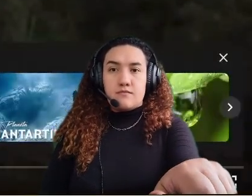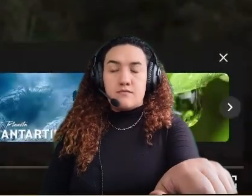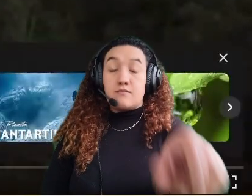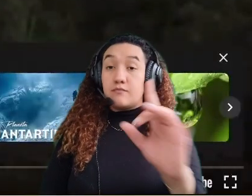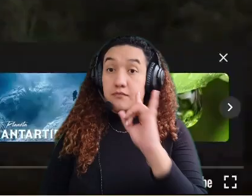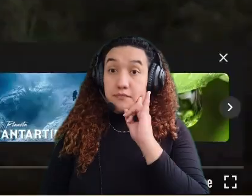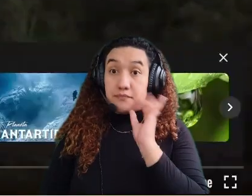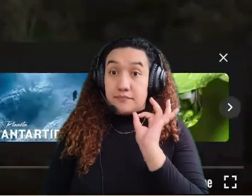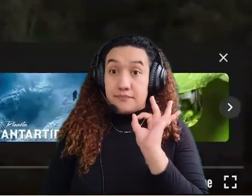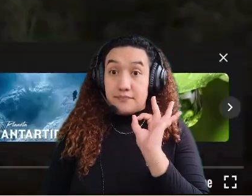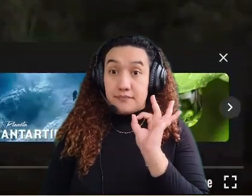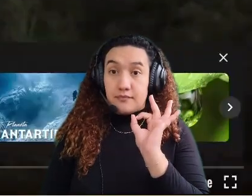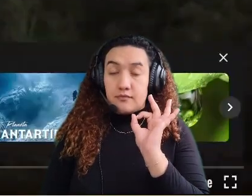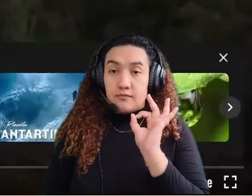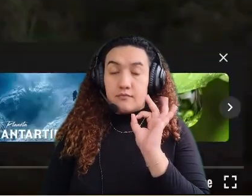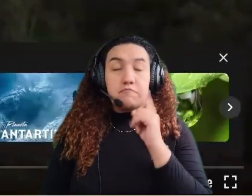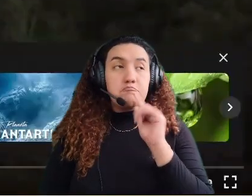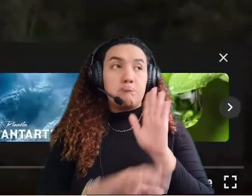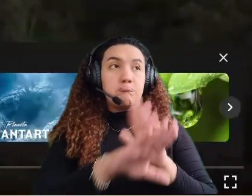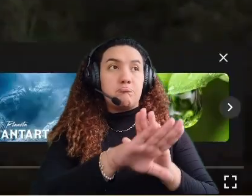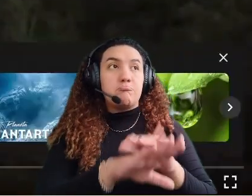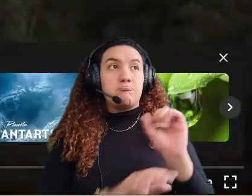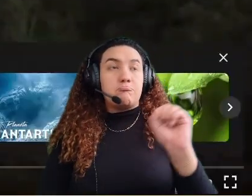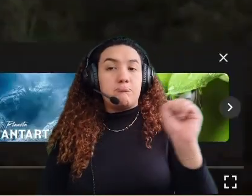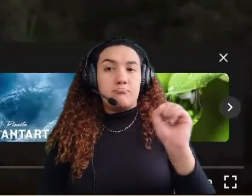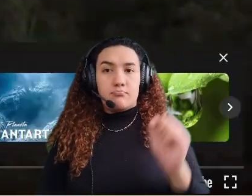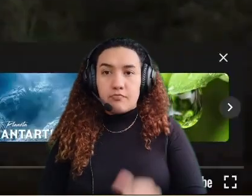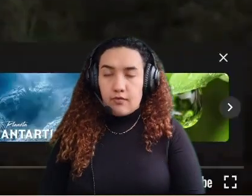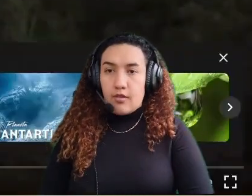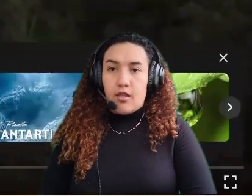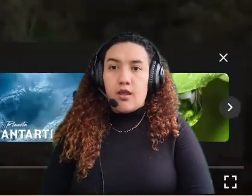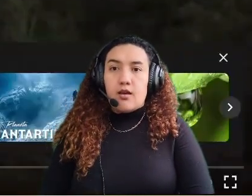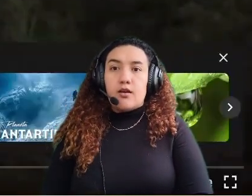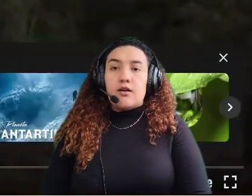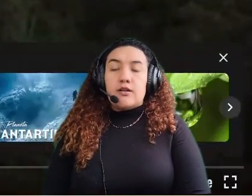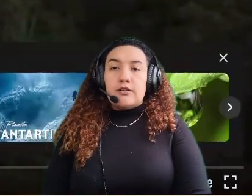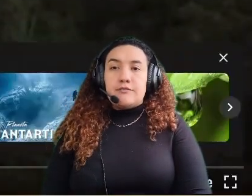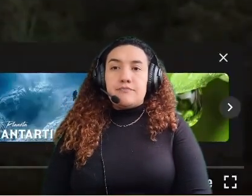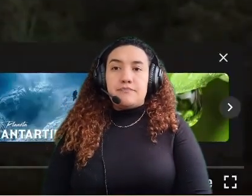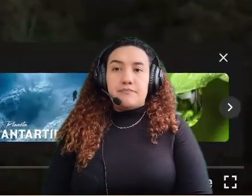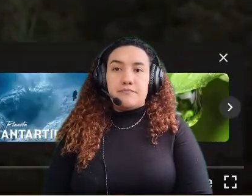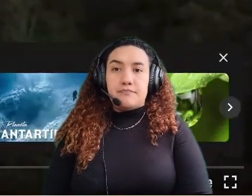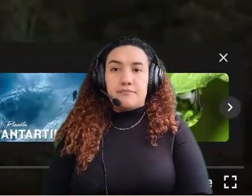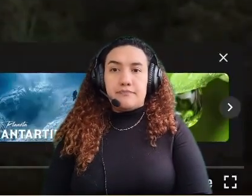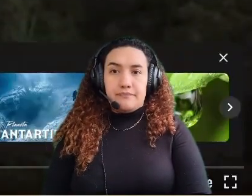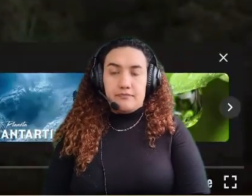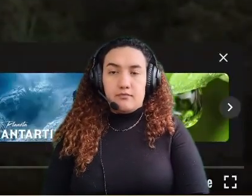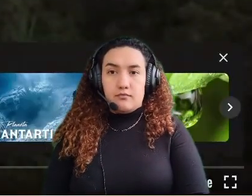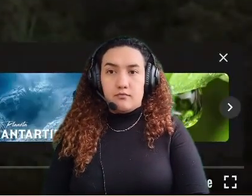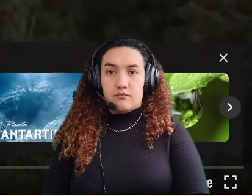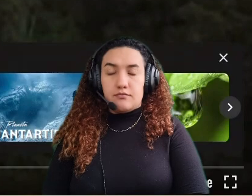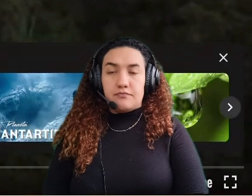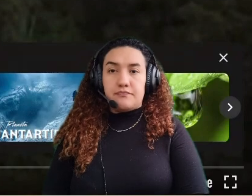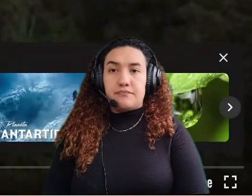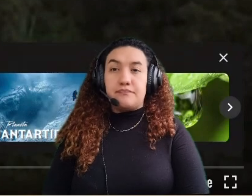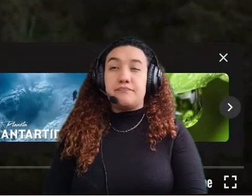Ustedes escuchan el video, ¿sí, chicos? ¿Correcto? Listo. Voy a